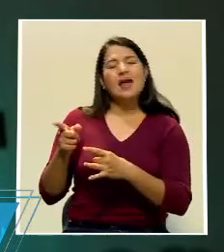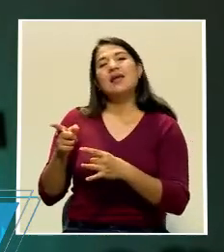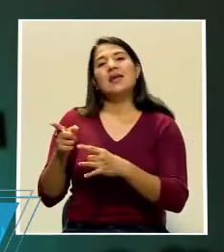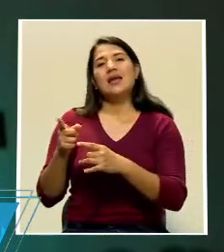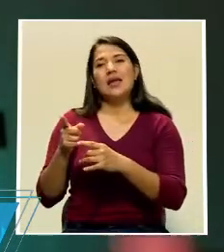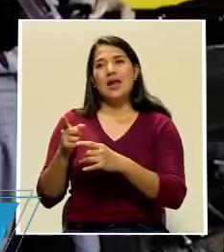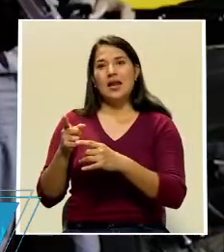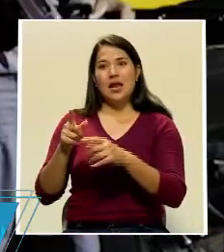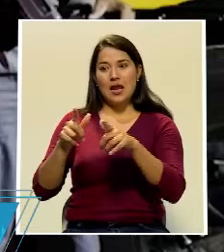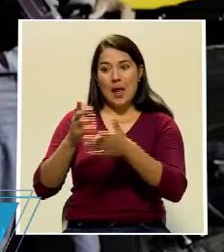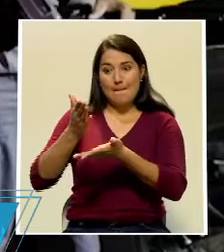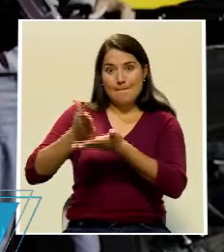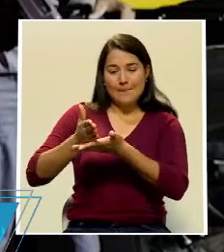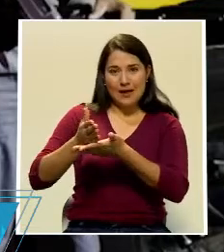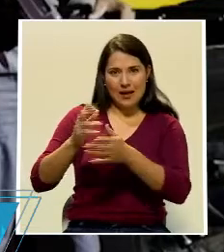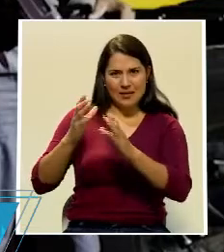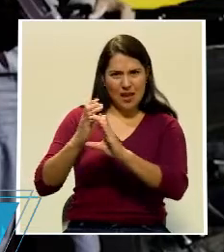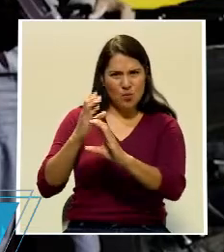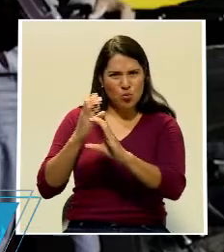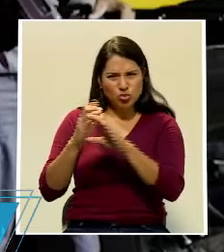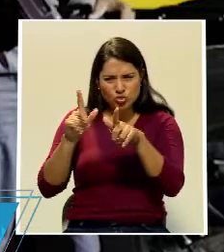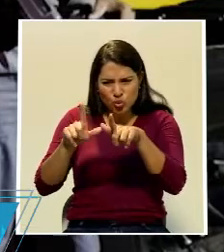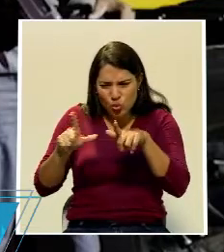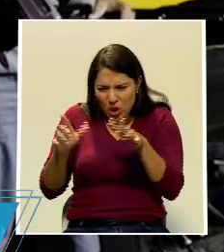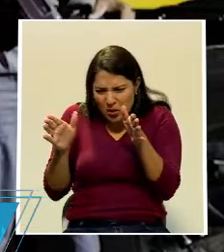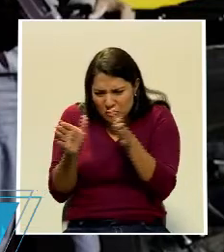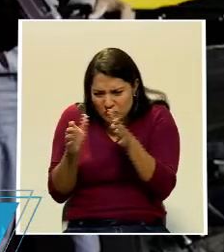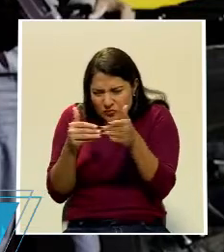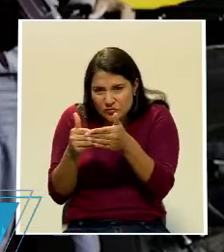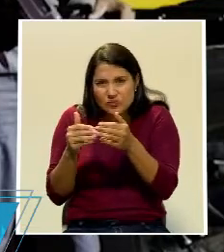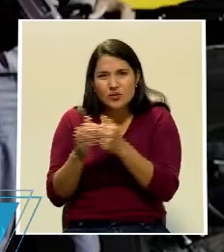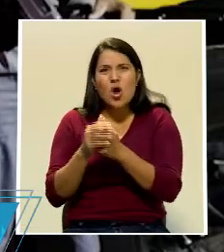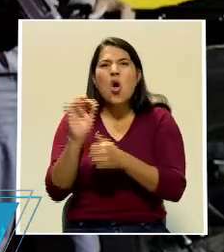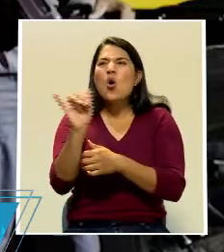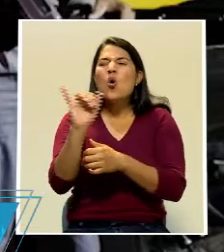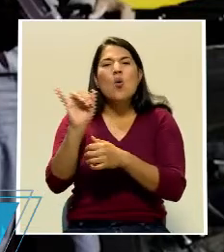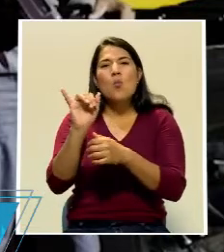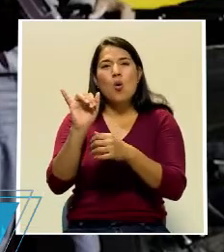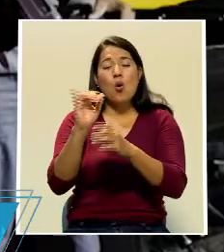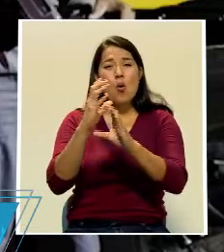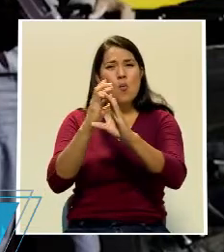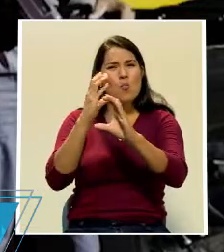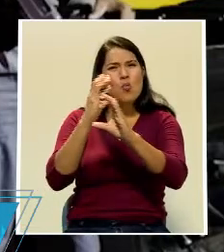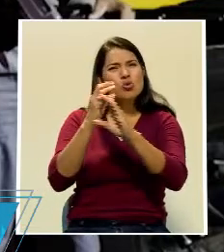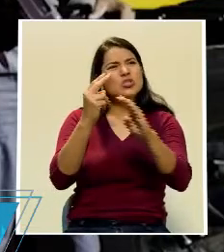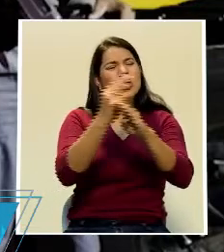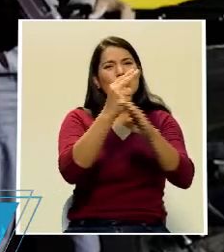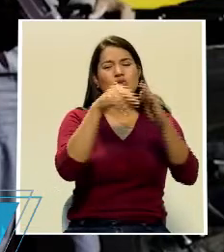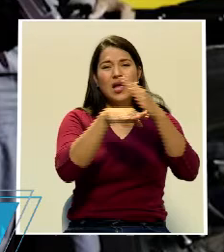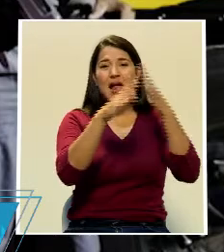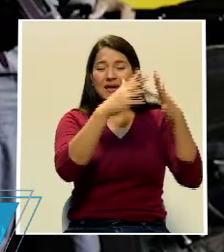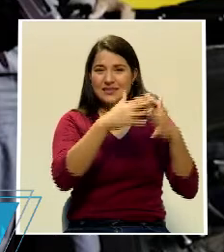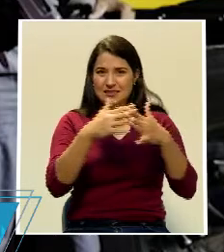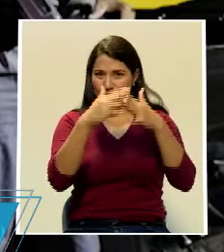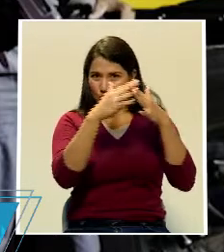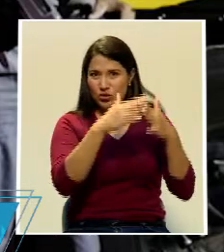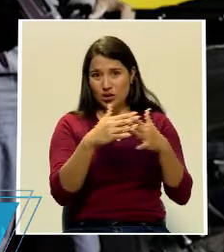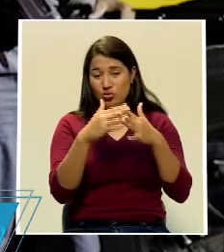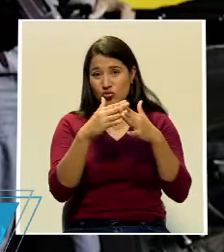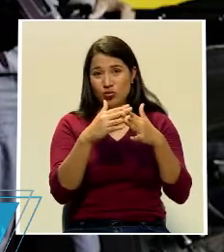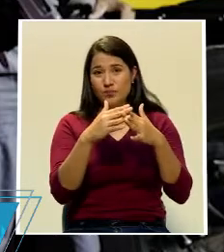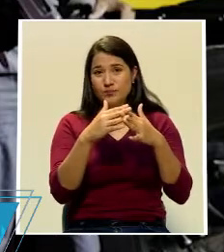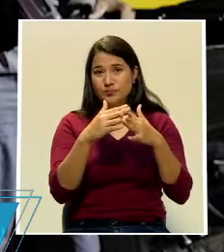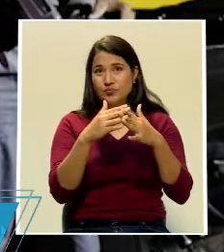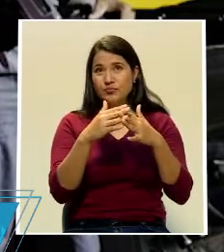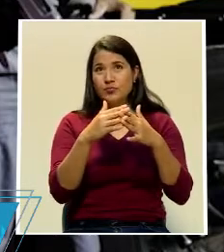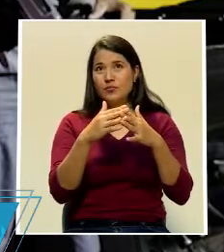espacio pequeño, saturado de estos buses como americanos, los buses gringos diríamos, que son como